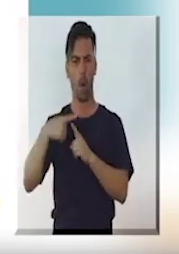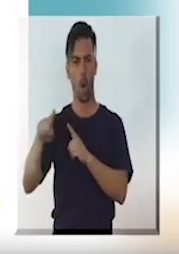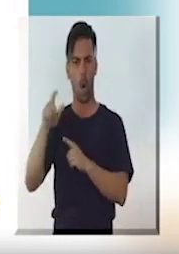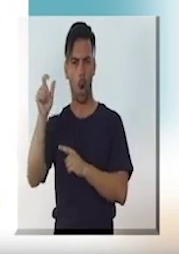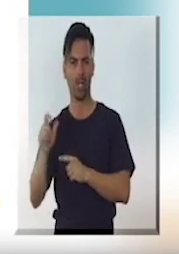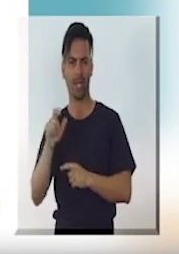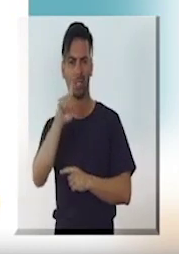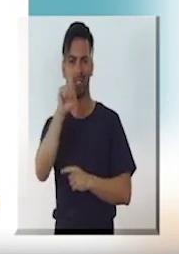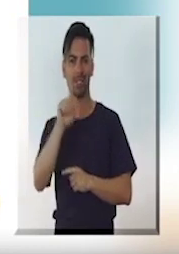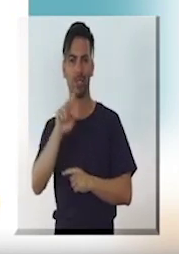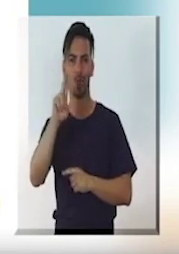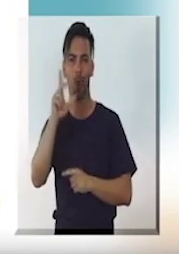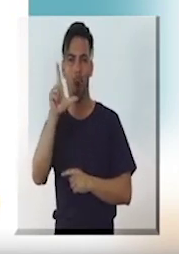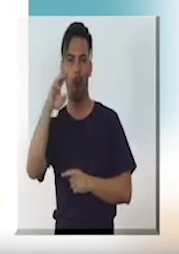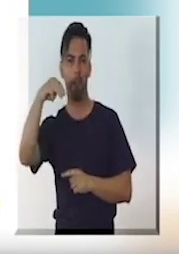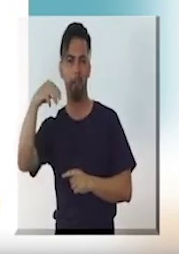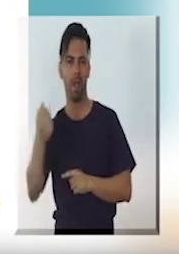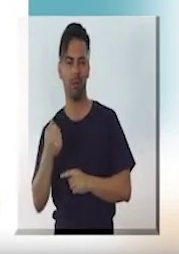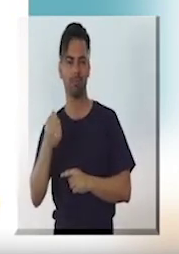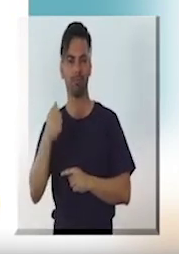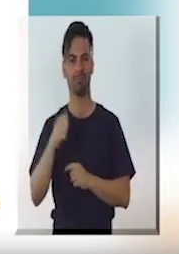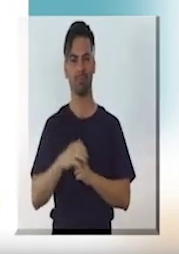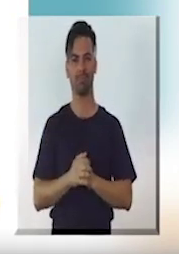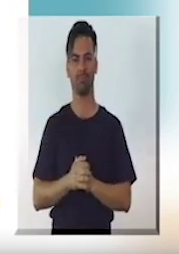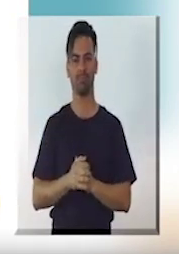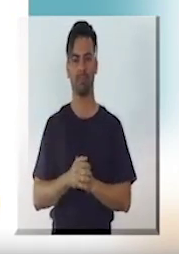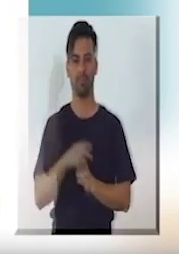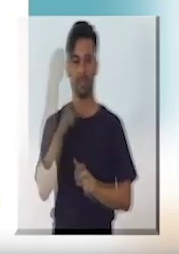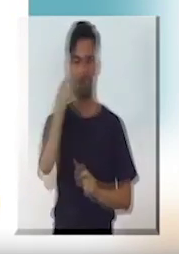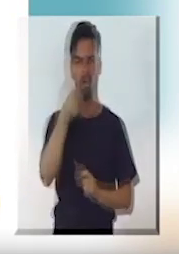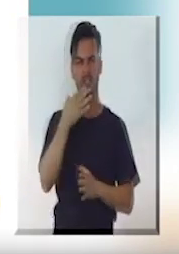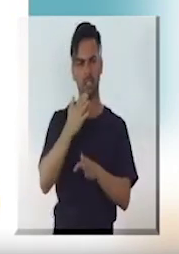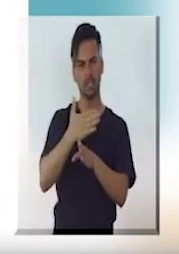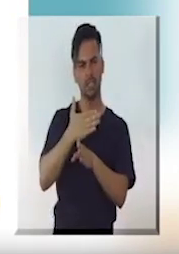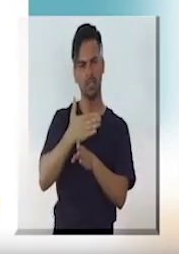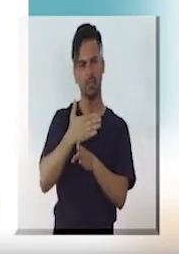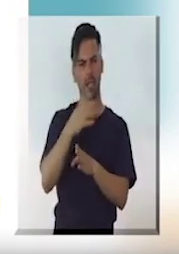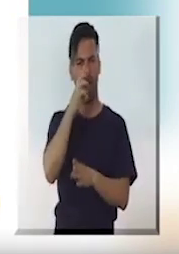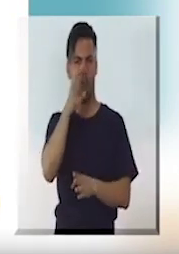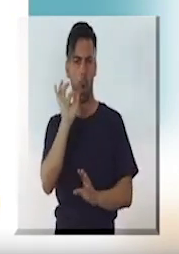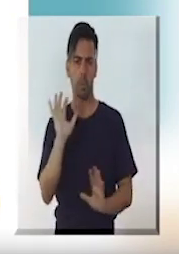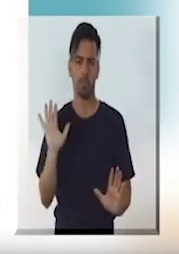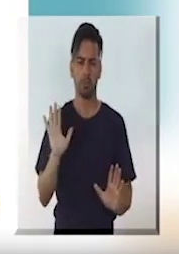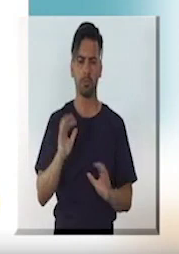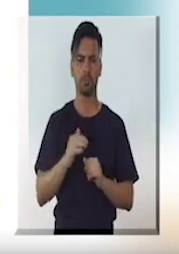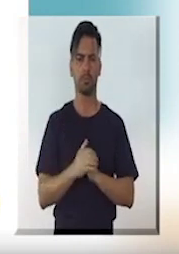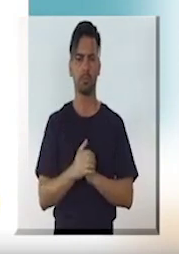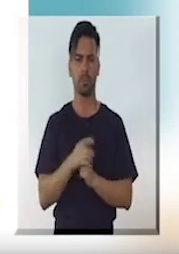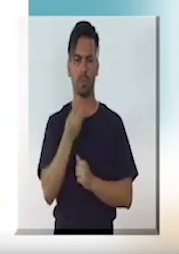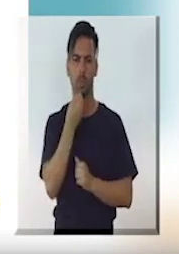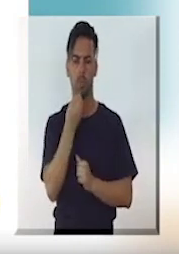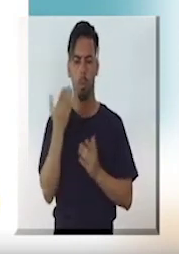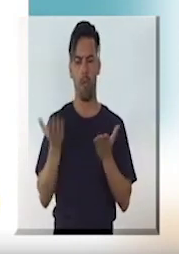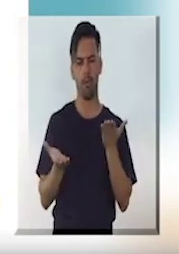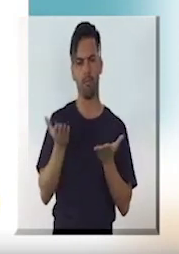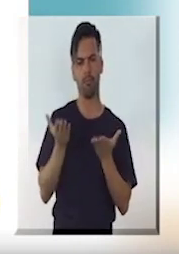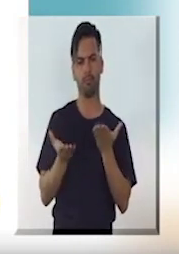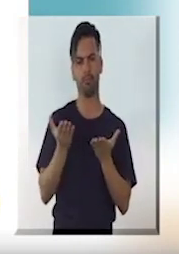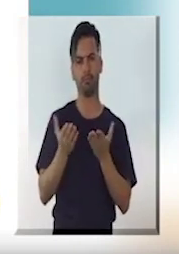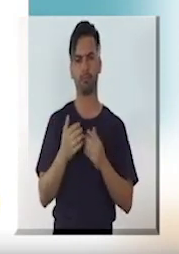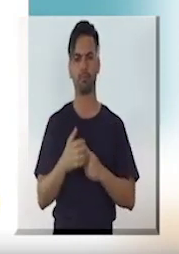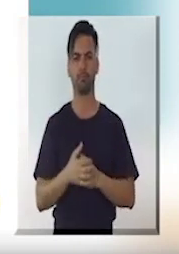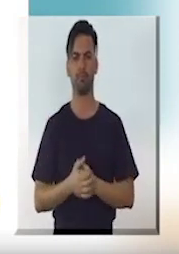bien, aquí hay una palabra clave, muy importante. Las palabras clave son aquellas que usted puede conocer o no